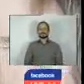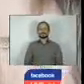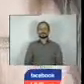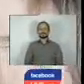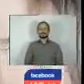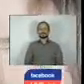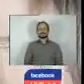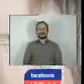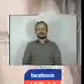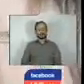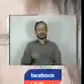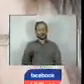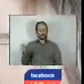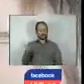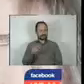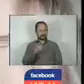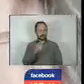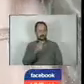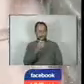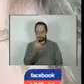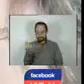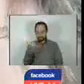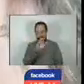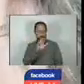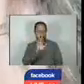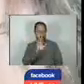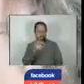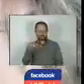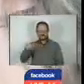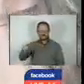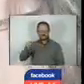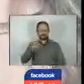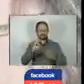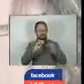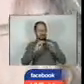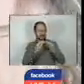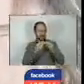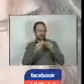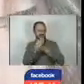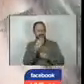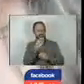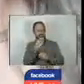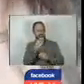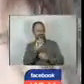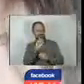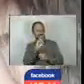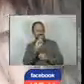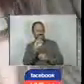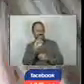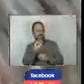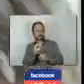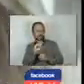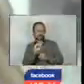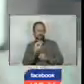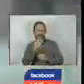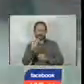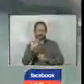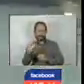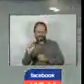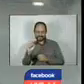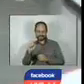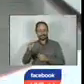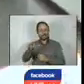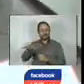Por el total de 39 sujetos pertenecientes a la clica Monserrat Liro Criminal Loco Salvatruchos, que opera